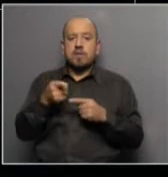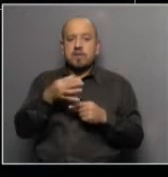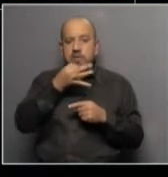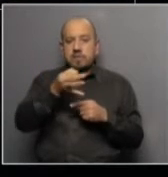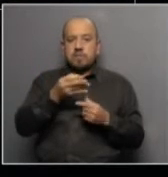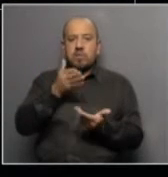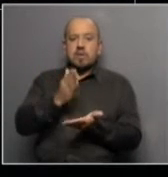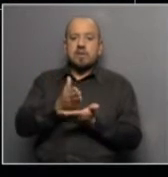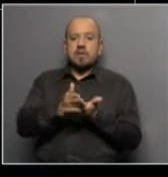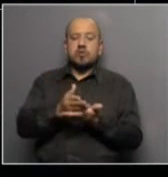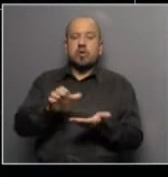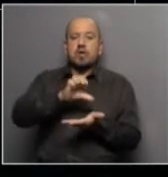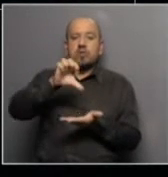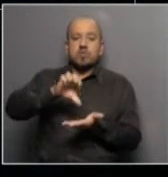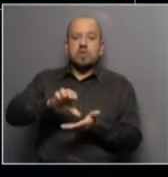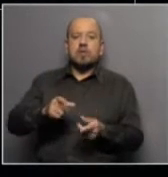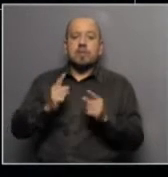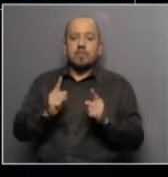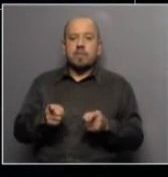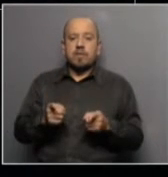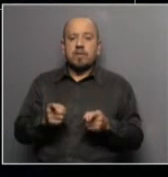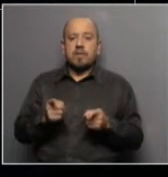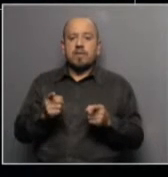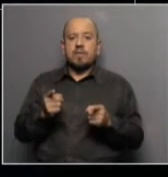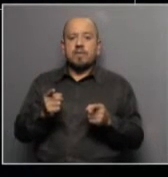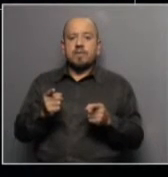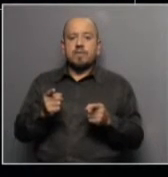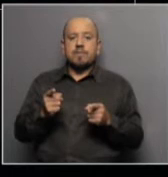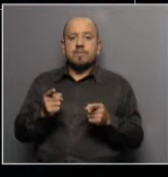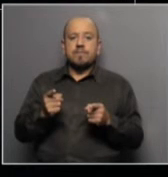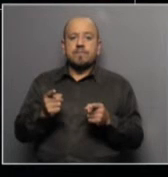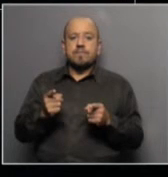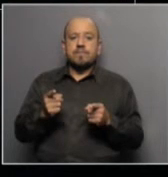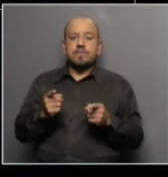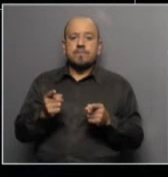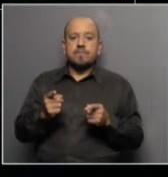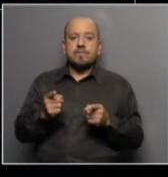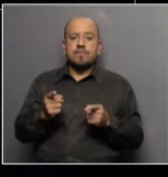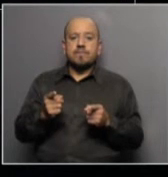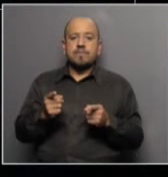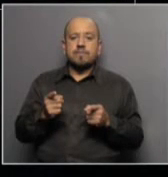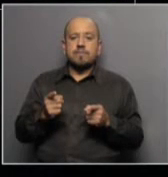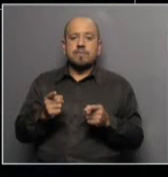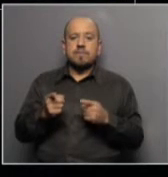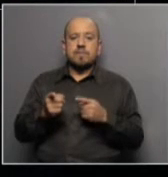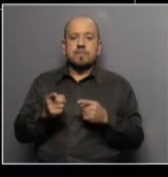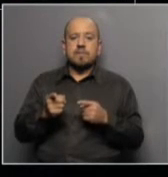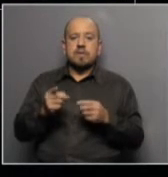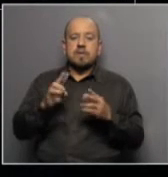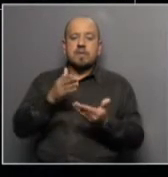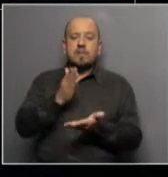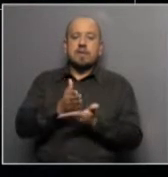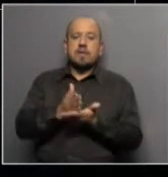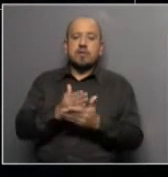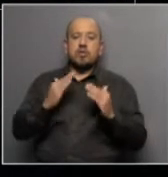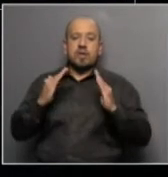del derecho a la ciudad, bueno, también traer no solamente la disposición constitucional del derecho a la